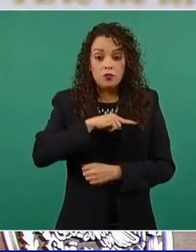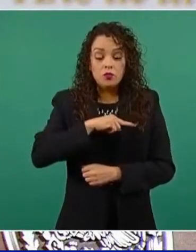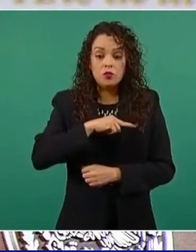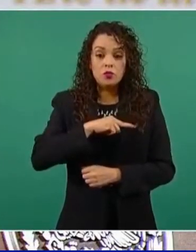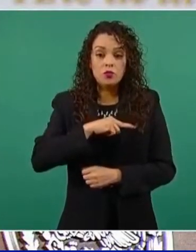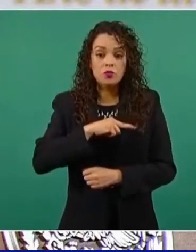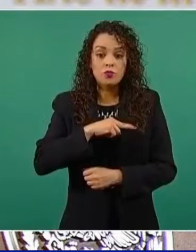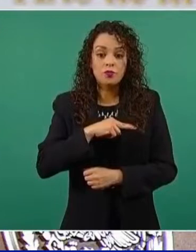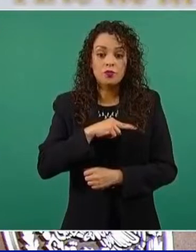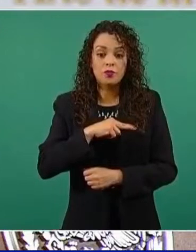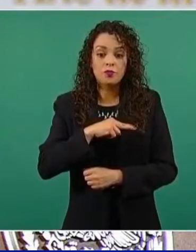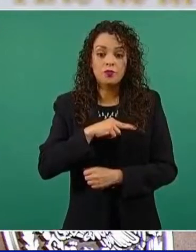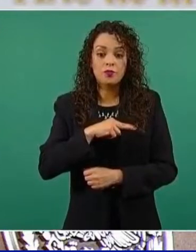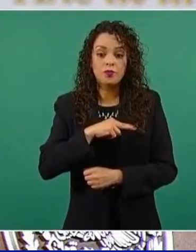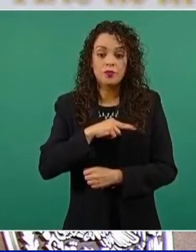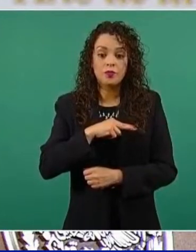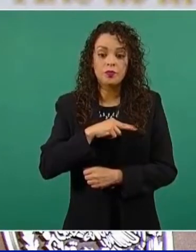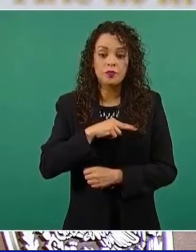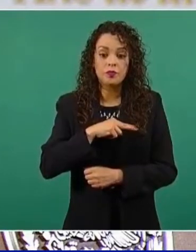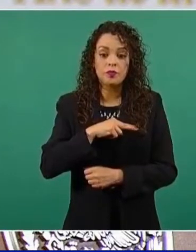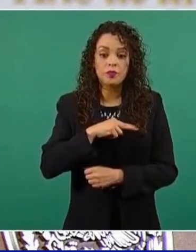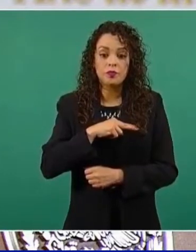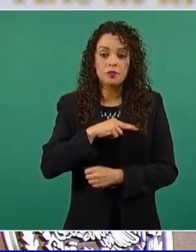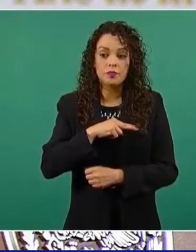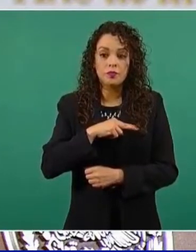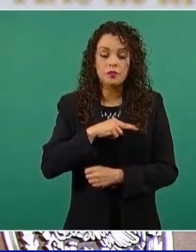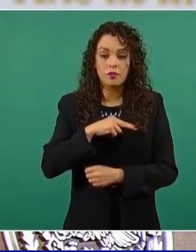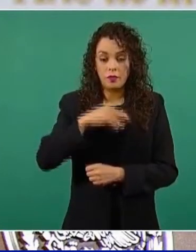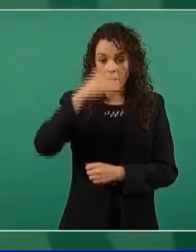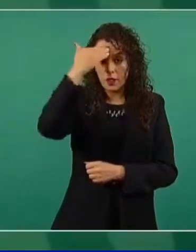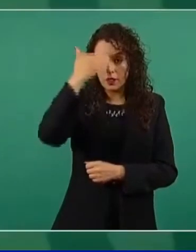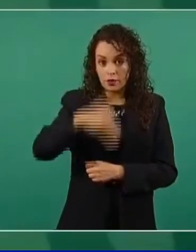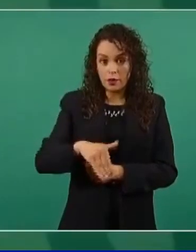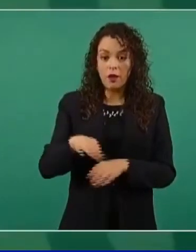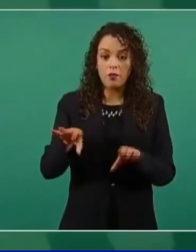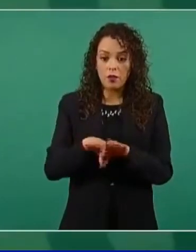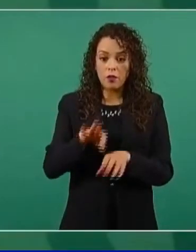una convivencia más justa,